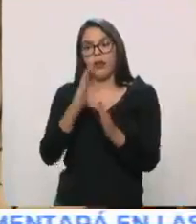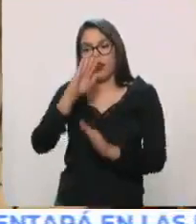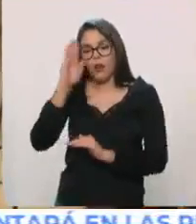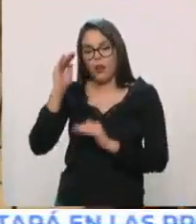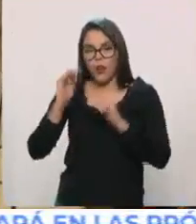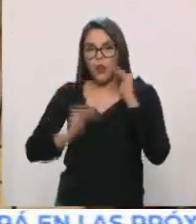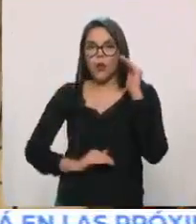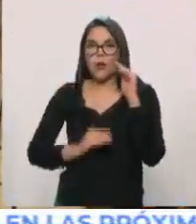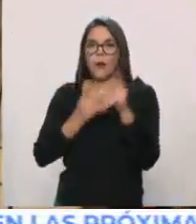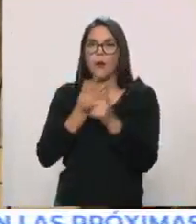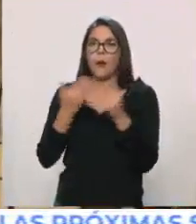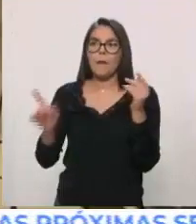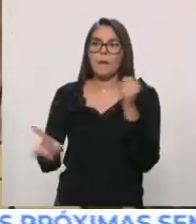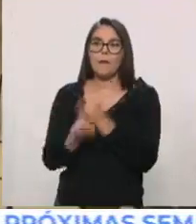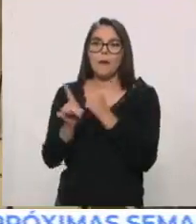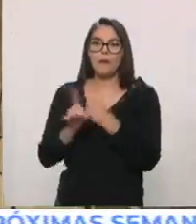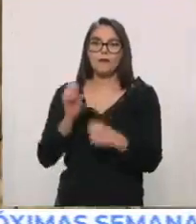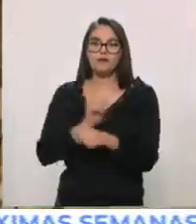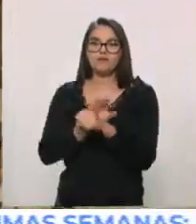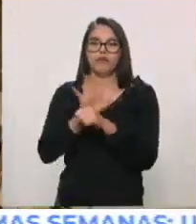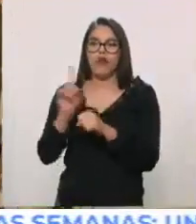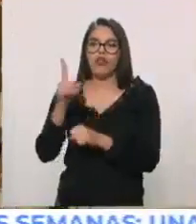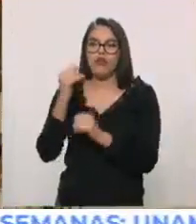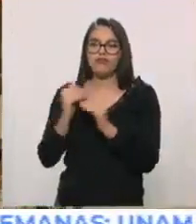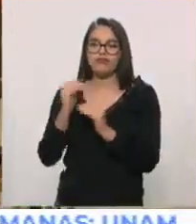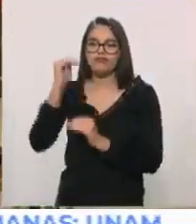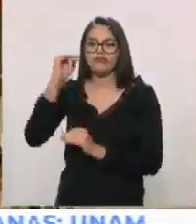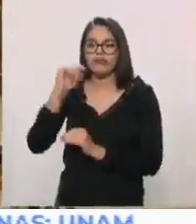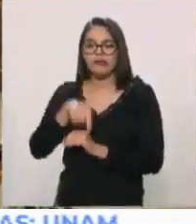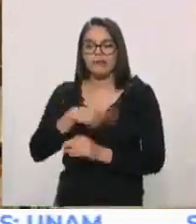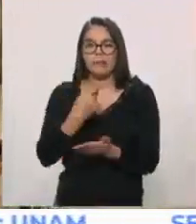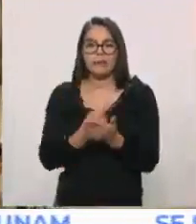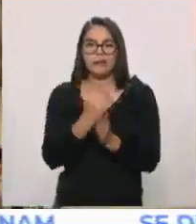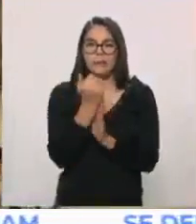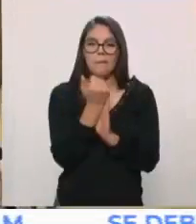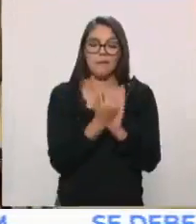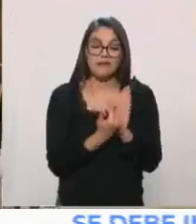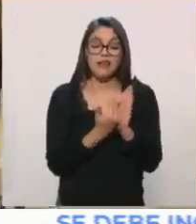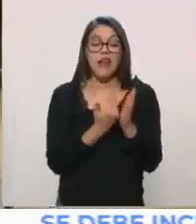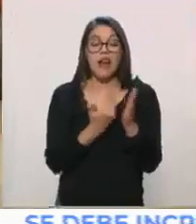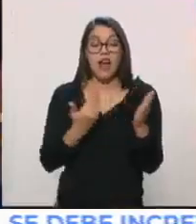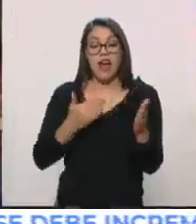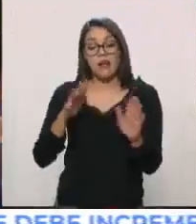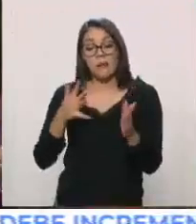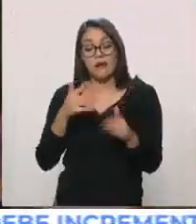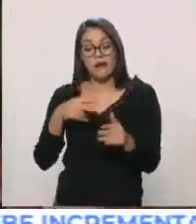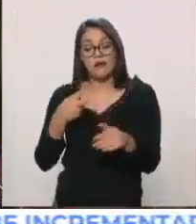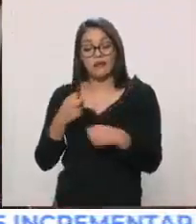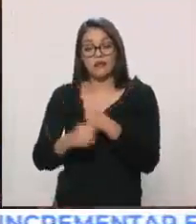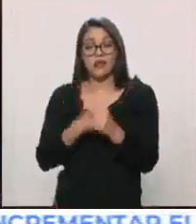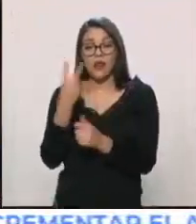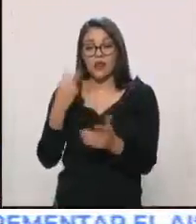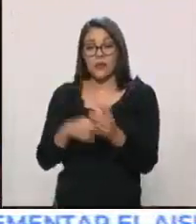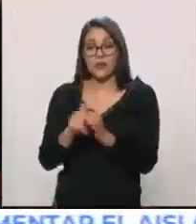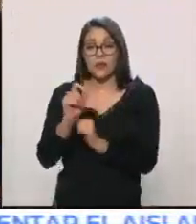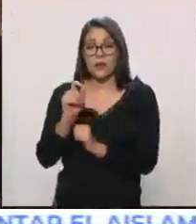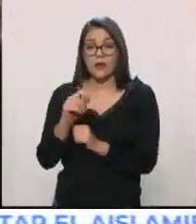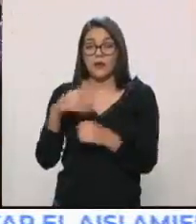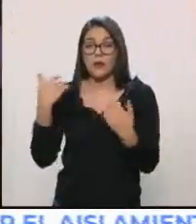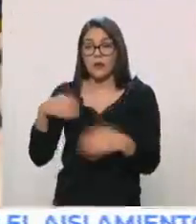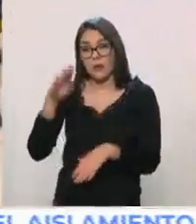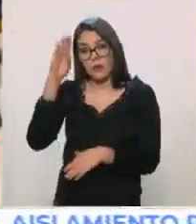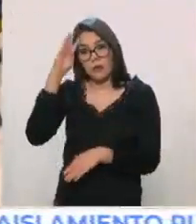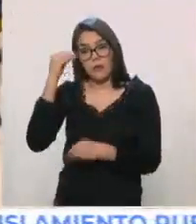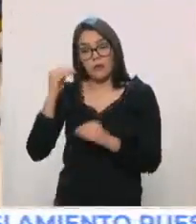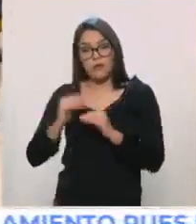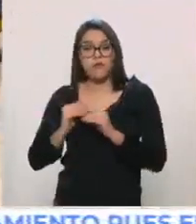recesión económica resultado de la pandemia del coronavirus, la deuda pública alcanzará en 2020 su mayor monto en 30 años. Esto